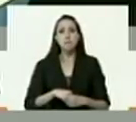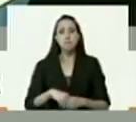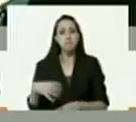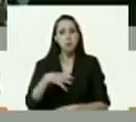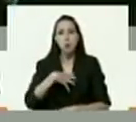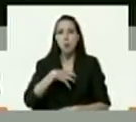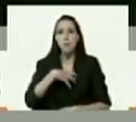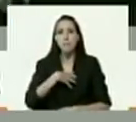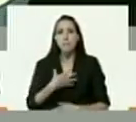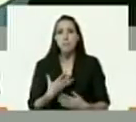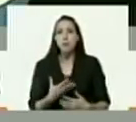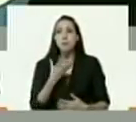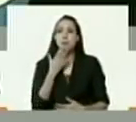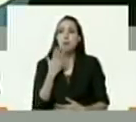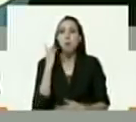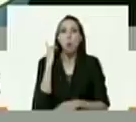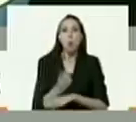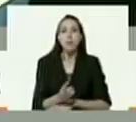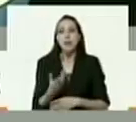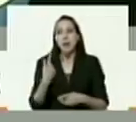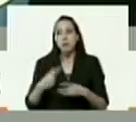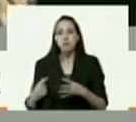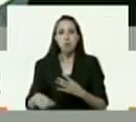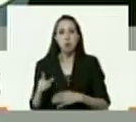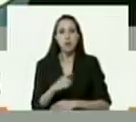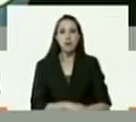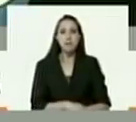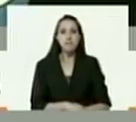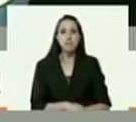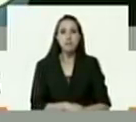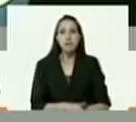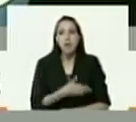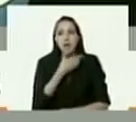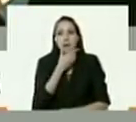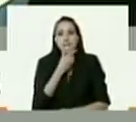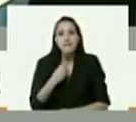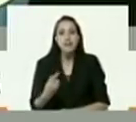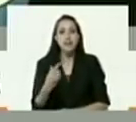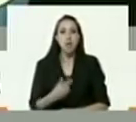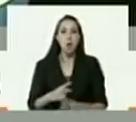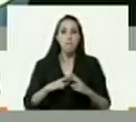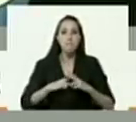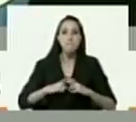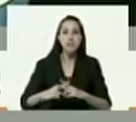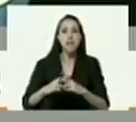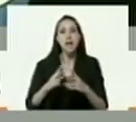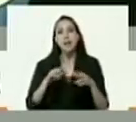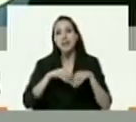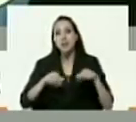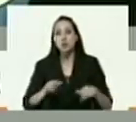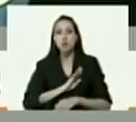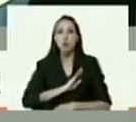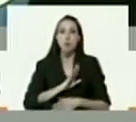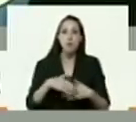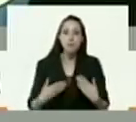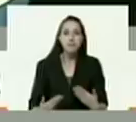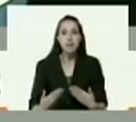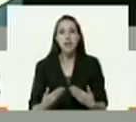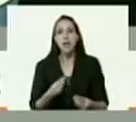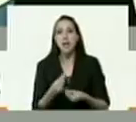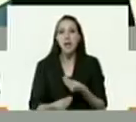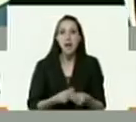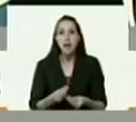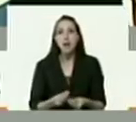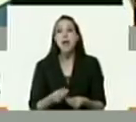No puede ni siquiera no condenarlas, no puede facilitarlas, no puede prestar su territorio para que